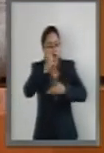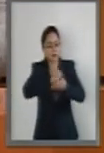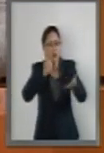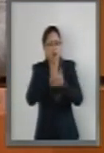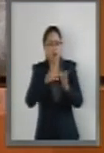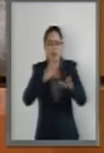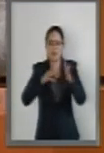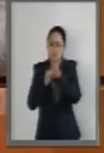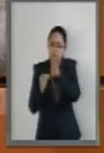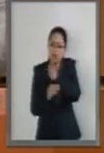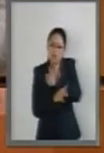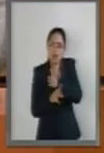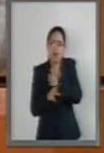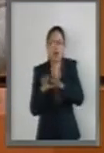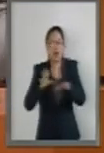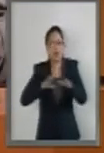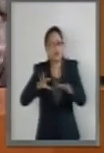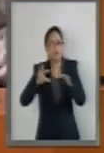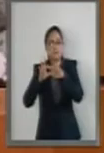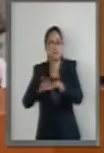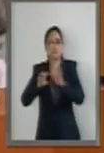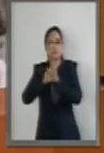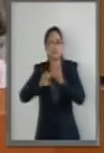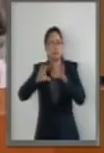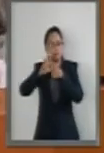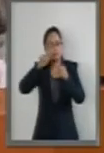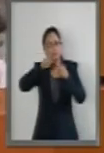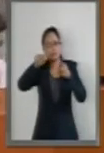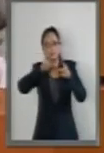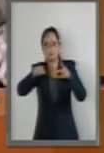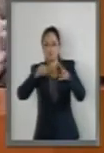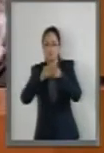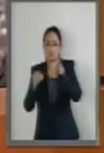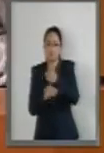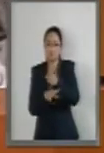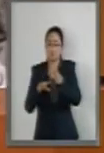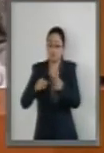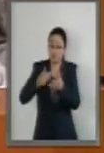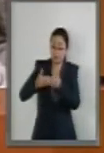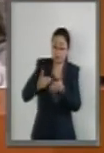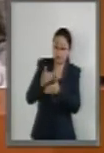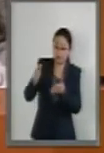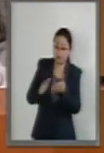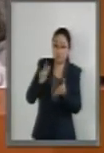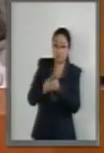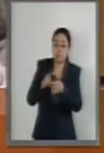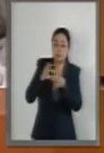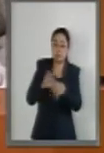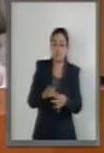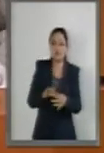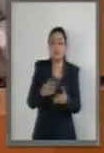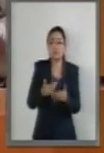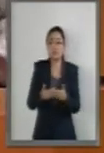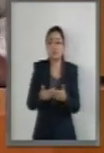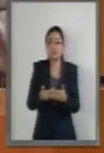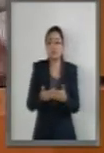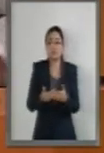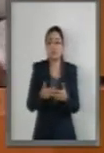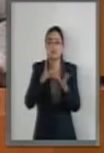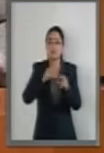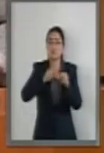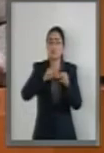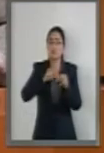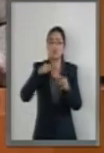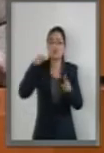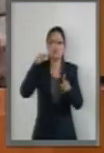omisiones. Por ejemplo, voy a mencionar dos. En la actual legislación no se toca el